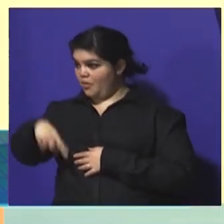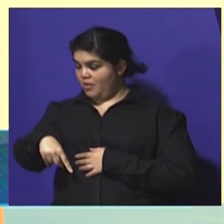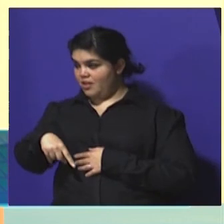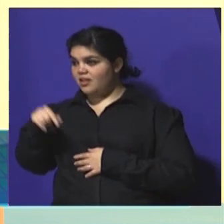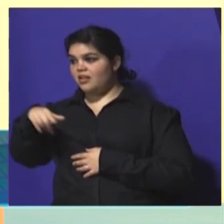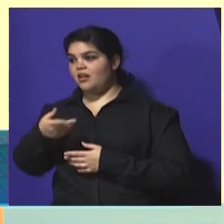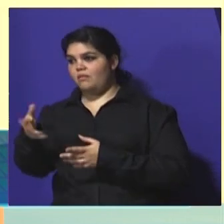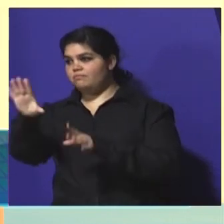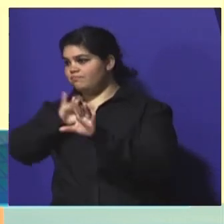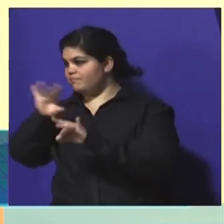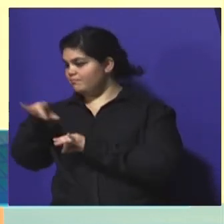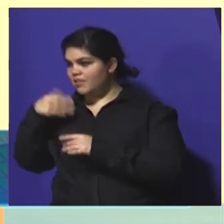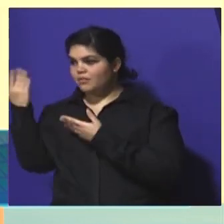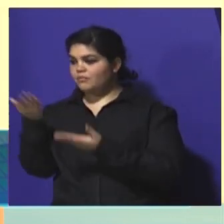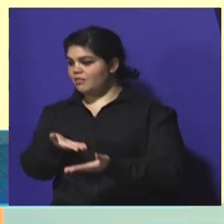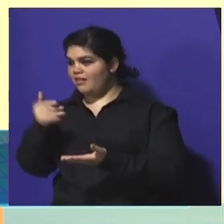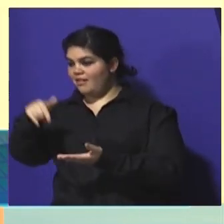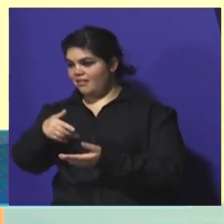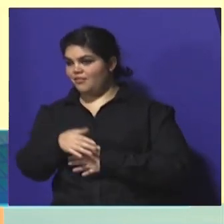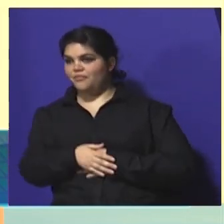tenemos las puertas abiertas